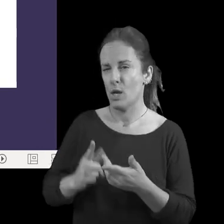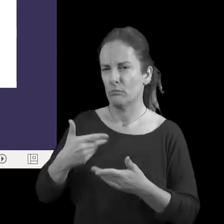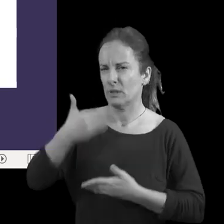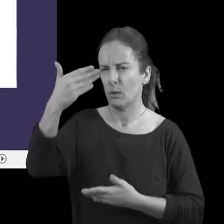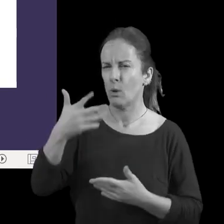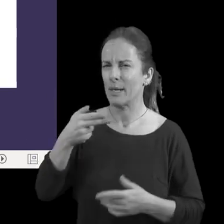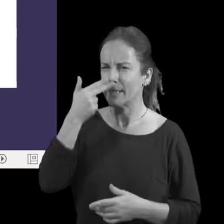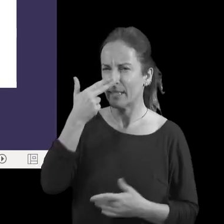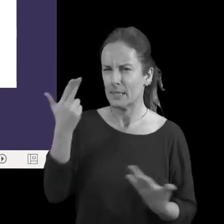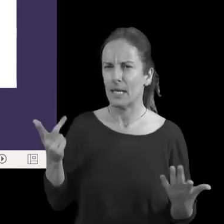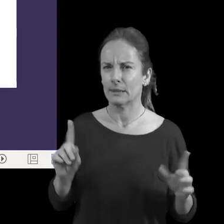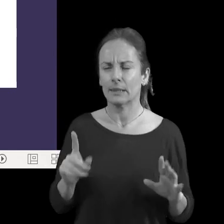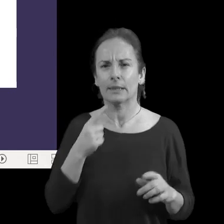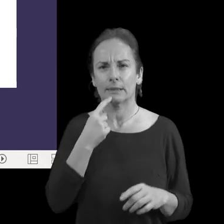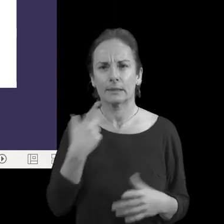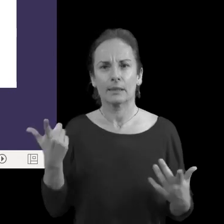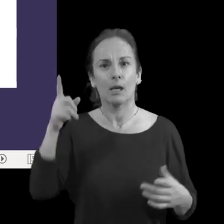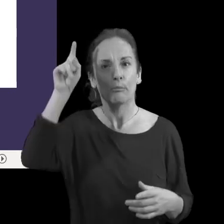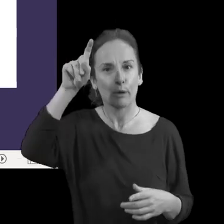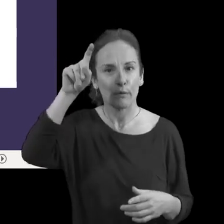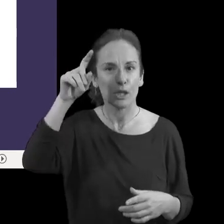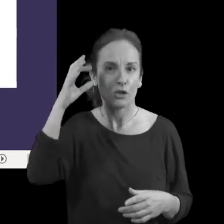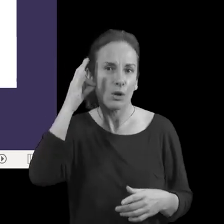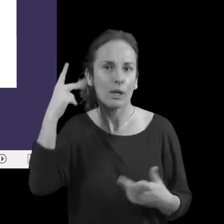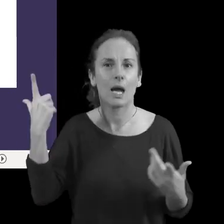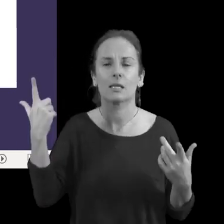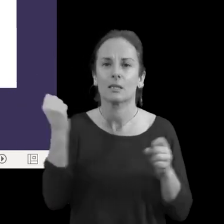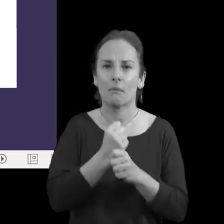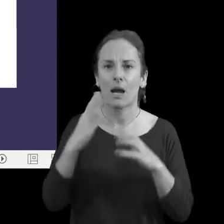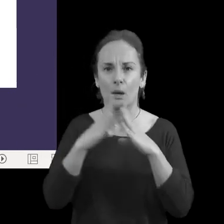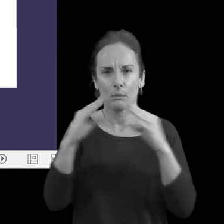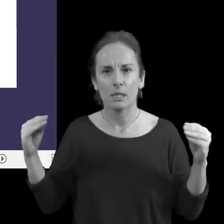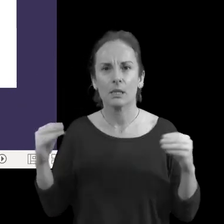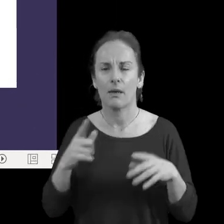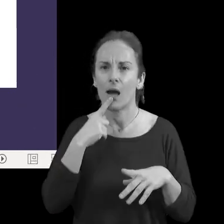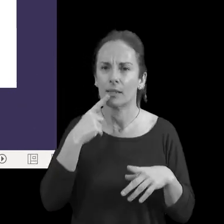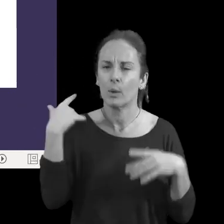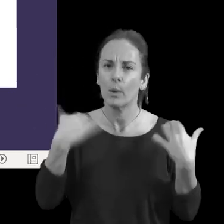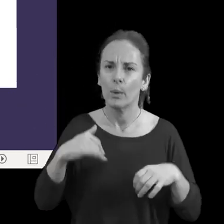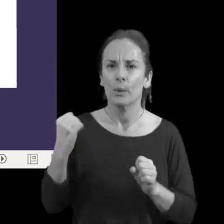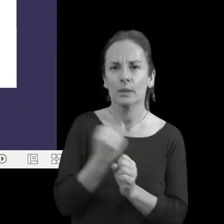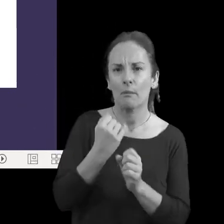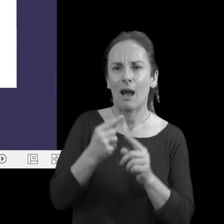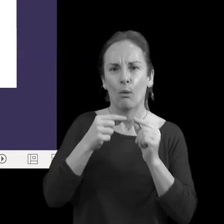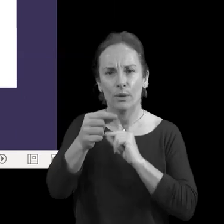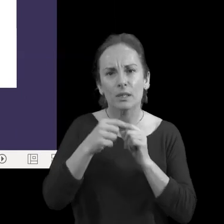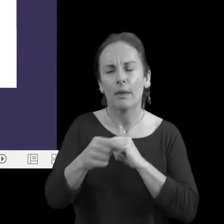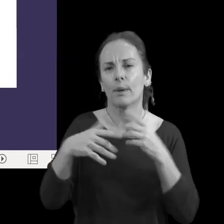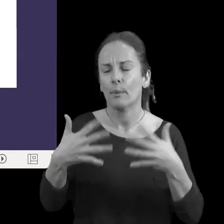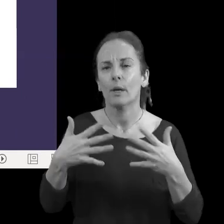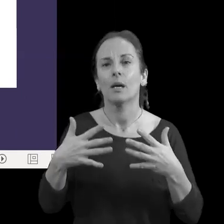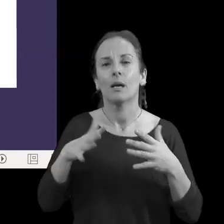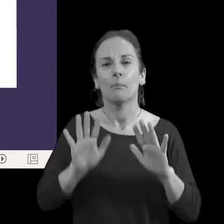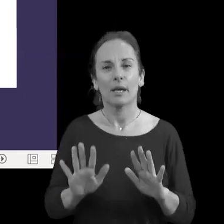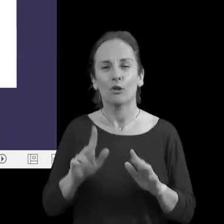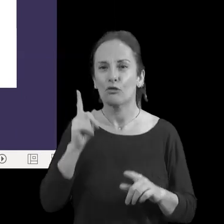en la universidad y cómo estamos llevando los cuidados, ¿no? Con el teletrabajo, las clases online, etcétera. Pero es que en ningún momento planteaba escenarios que no fueran